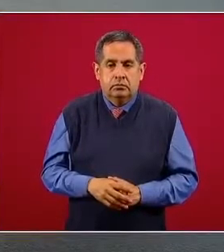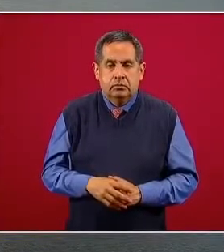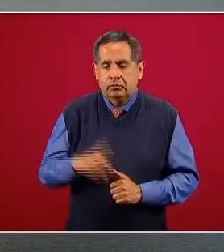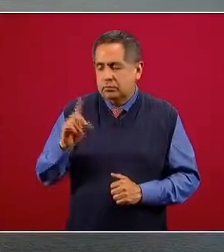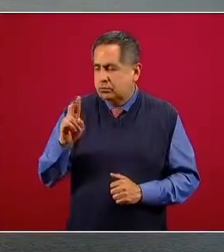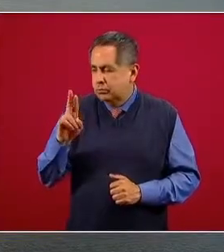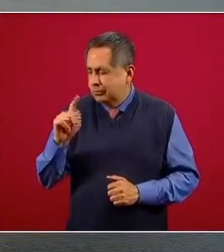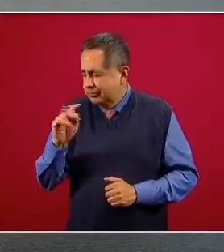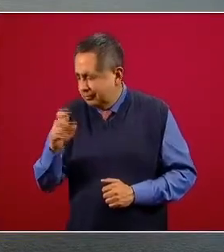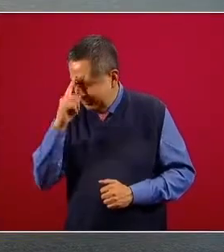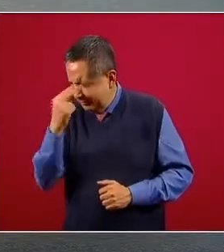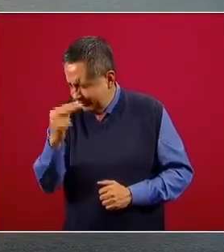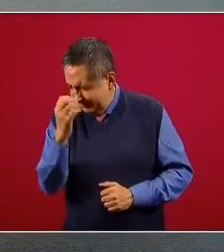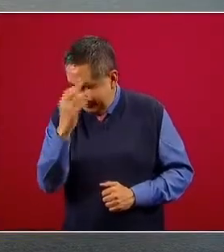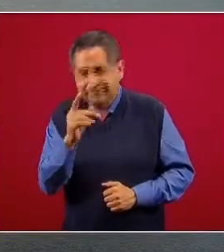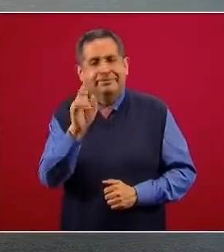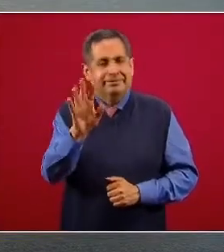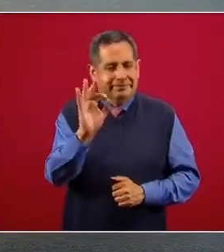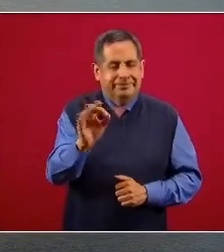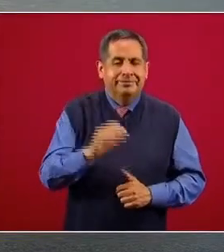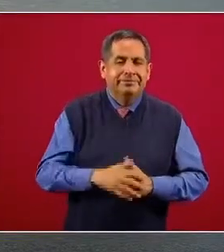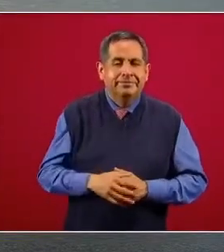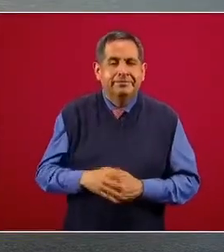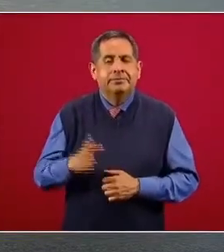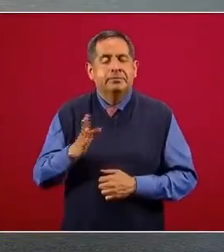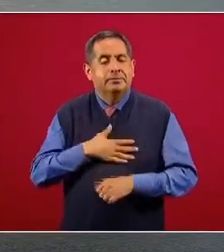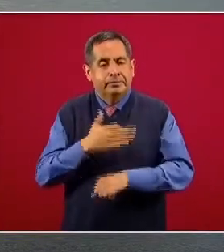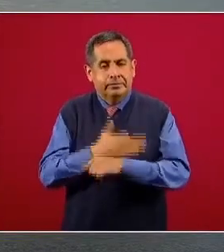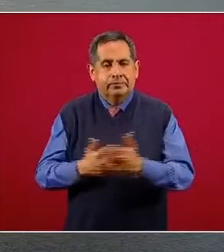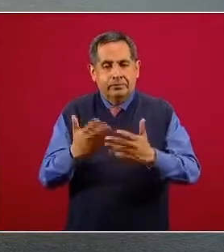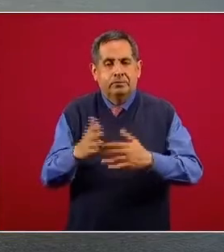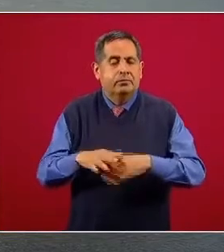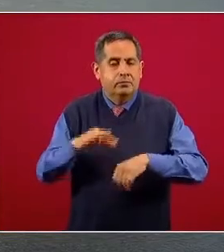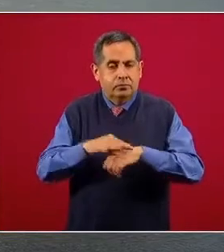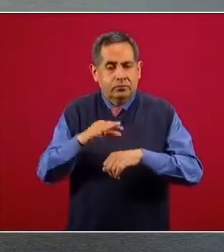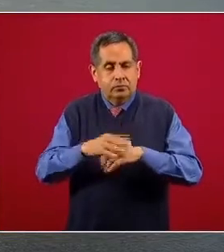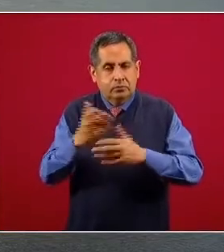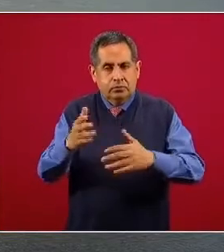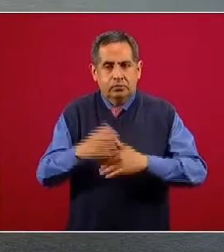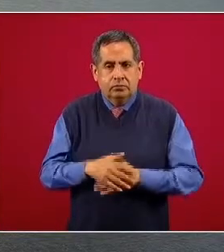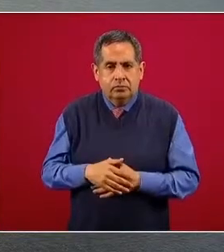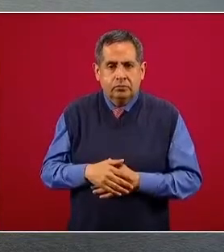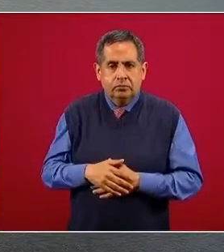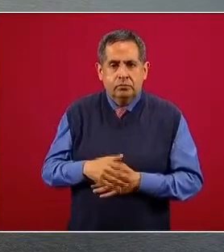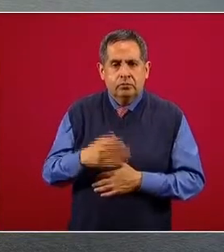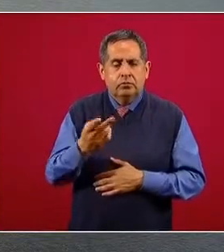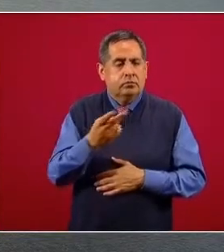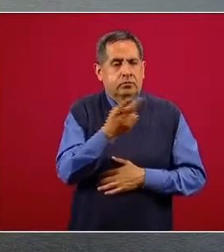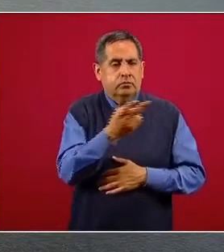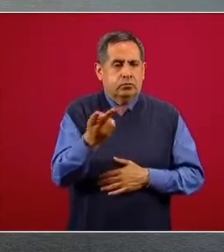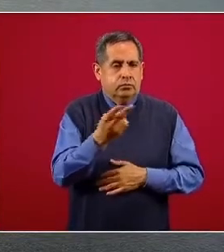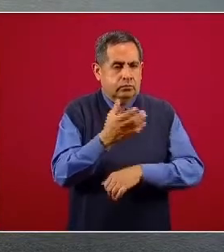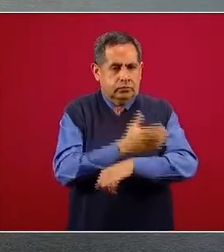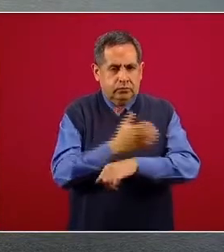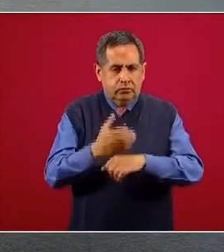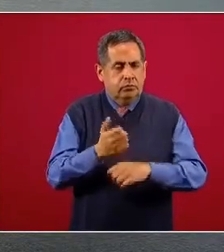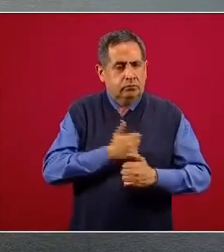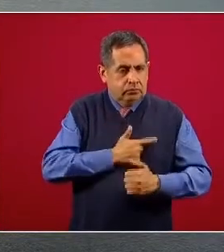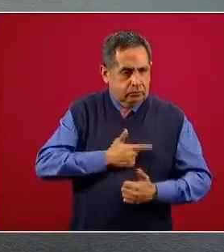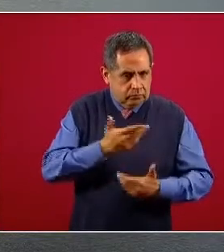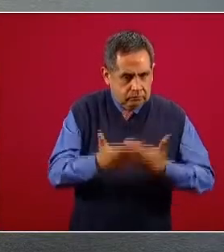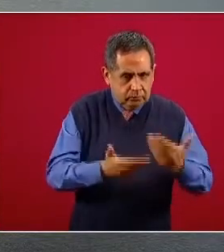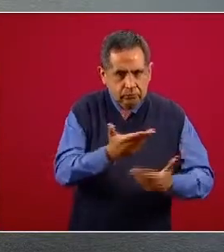Duarte. Demián Duarte, sí. Buenas tardes, doctor, y a los otros 2 convidados, pues gusto en